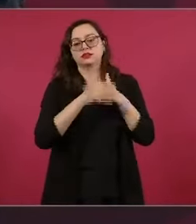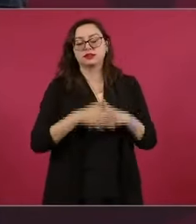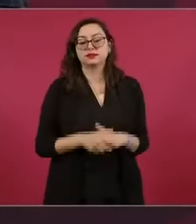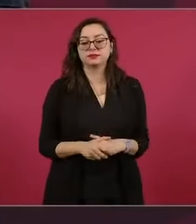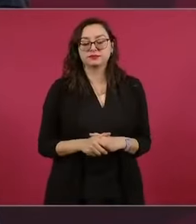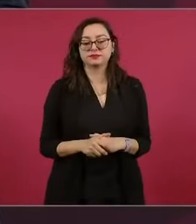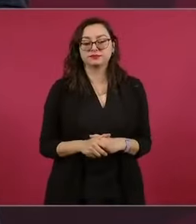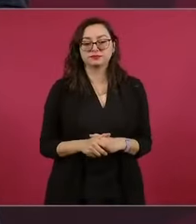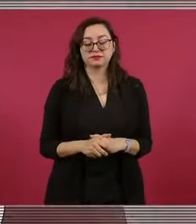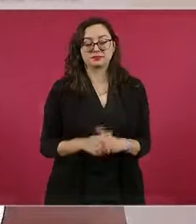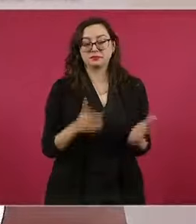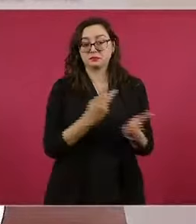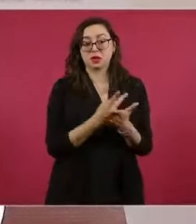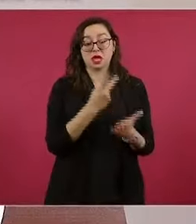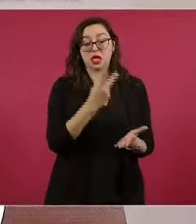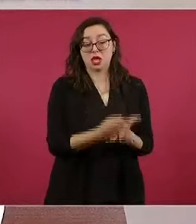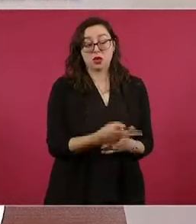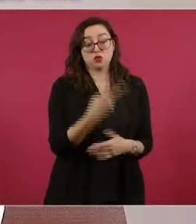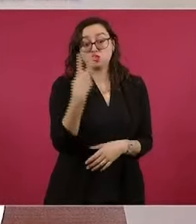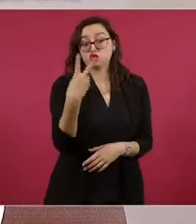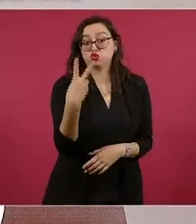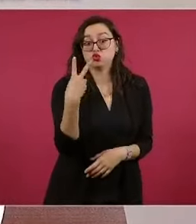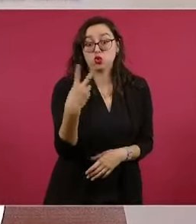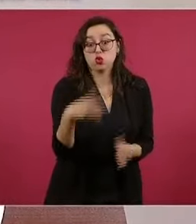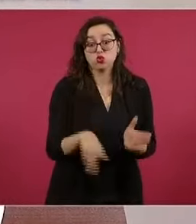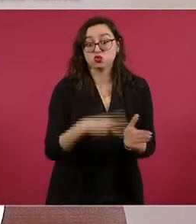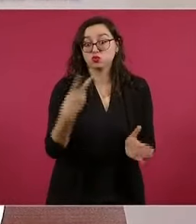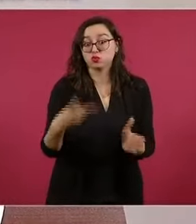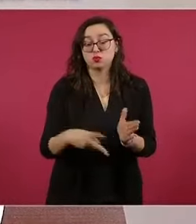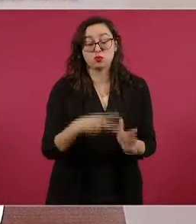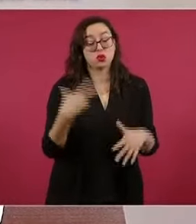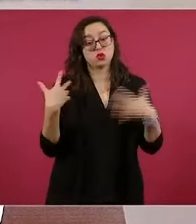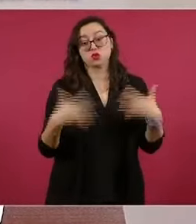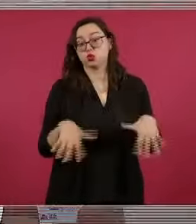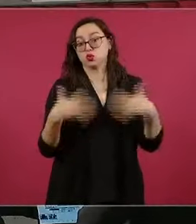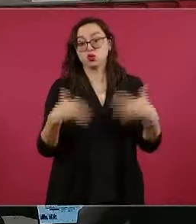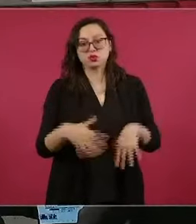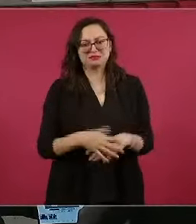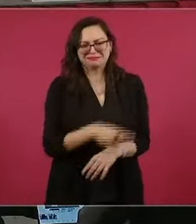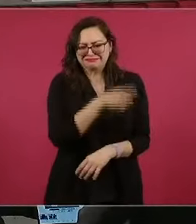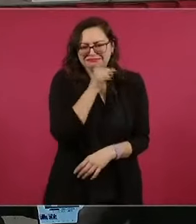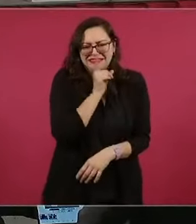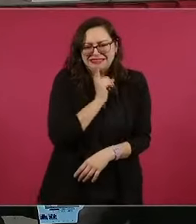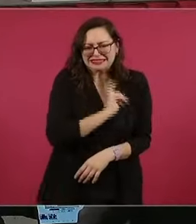dos veces galardonado. Un vil calumniador